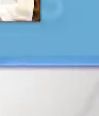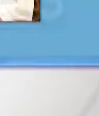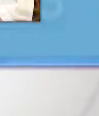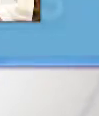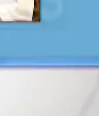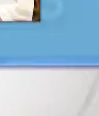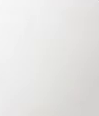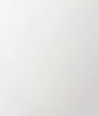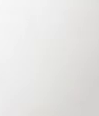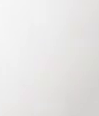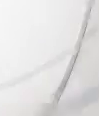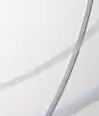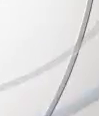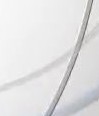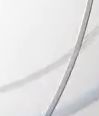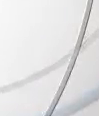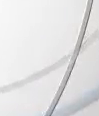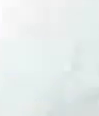de la asamblea nacional